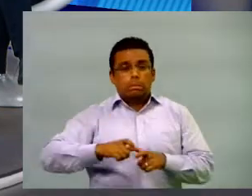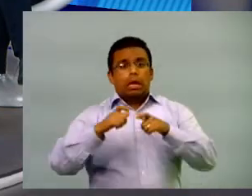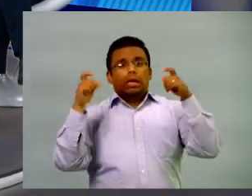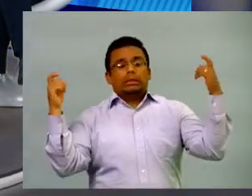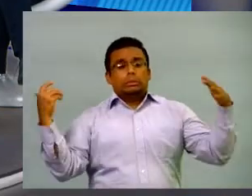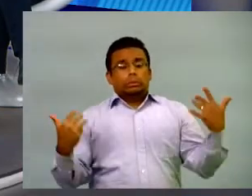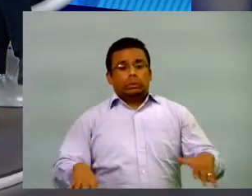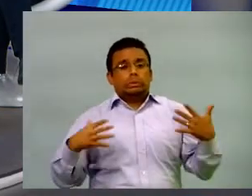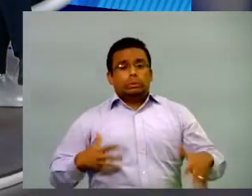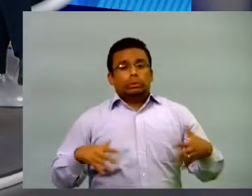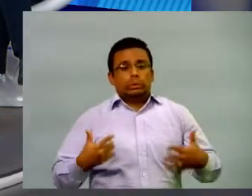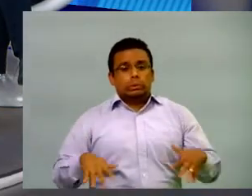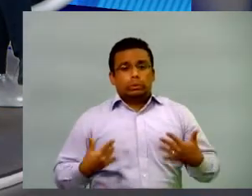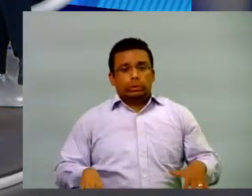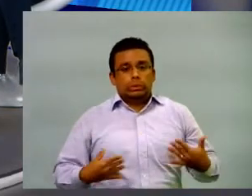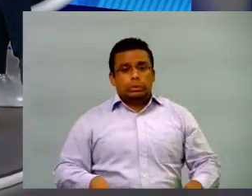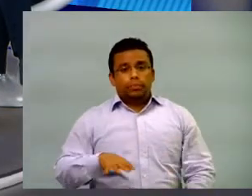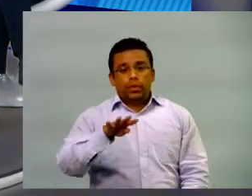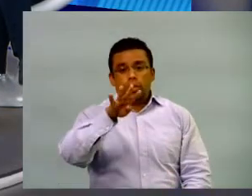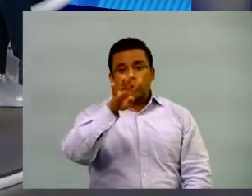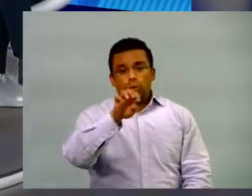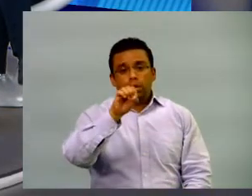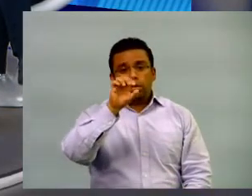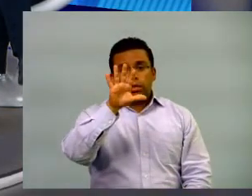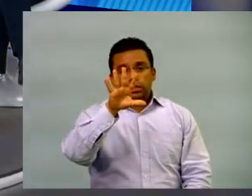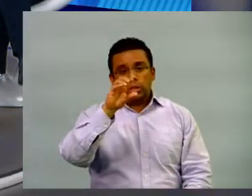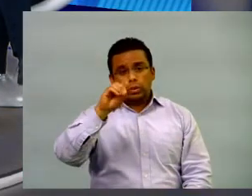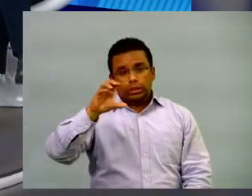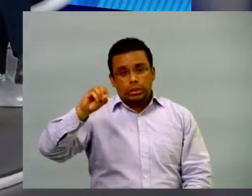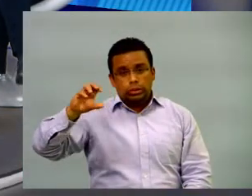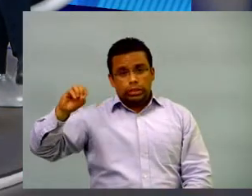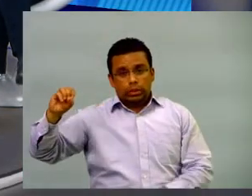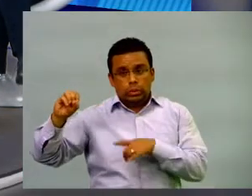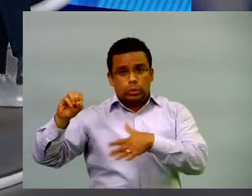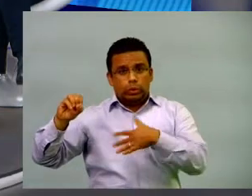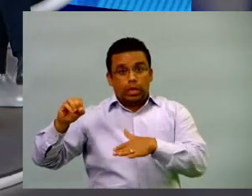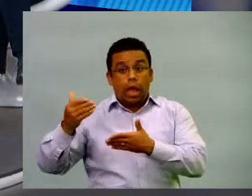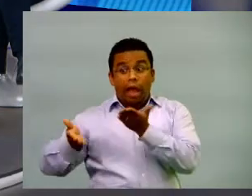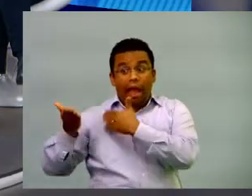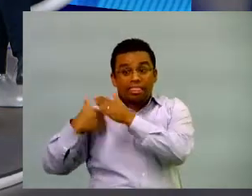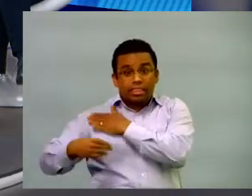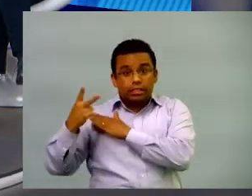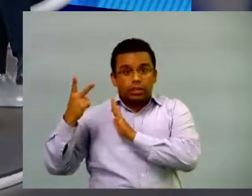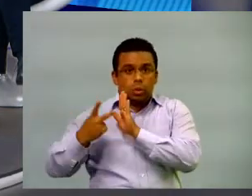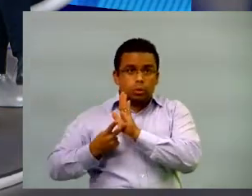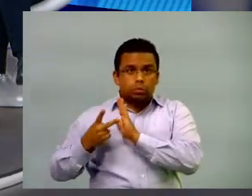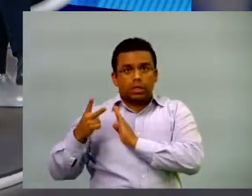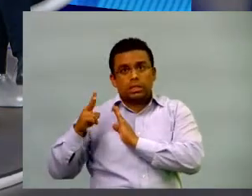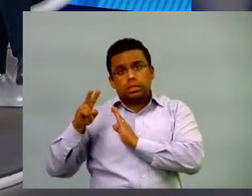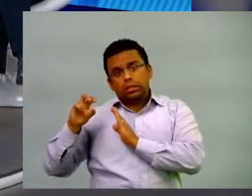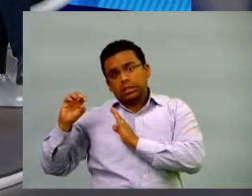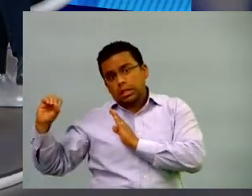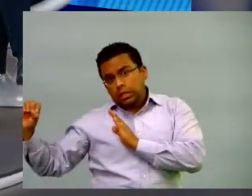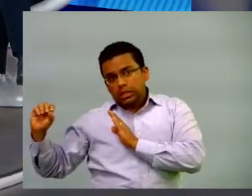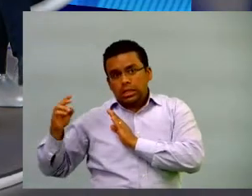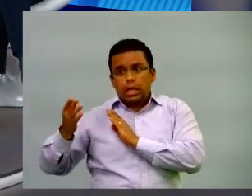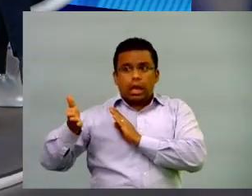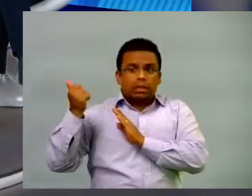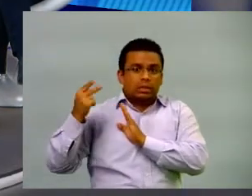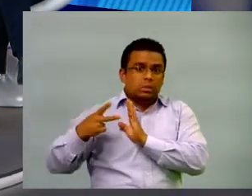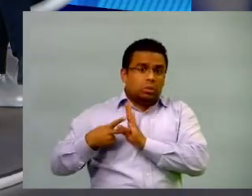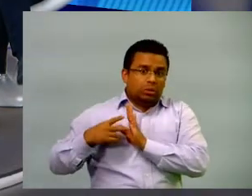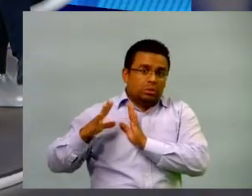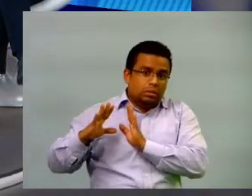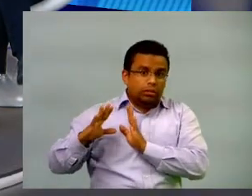nunca hemos sobrepasado los 1.200 inscritos y eso era lo que nos proponíamos, realmente dar una apertura